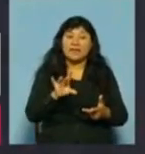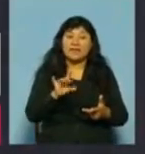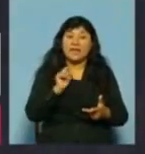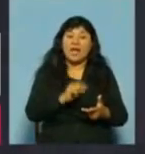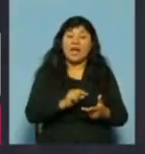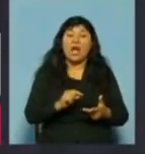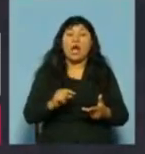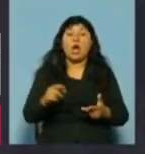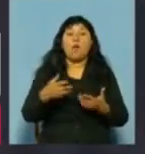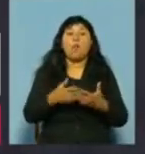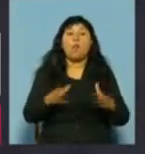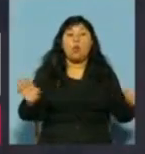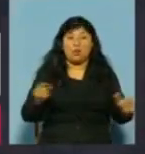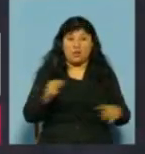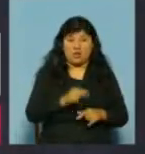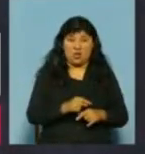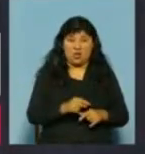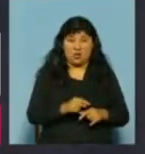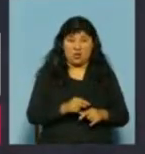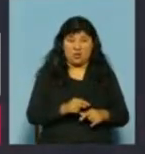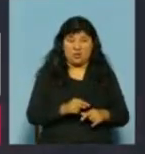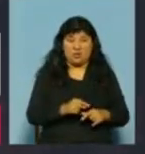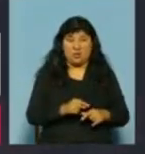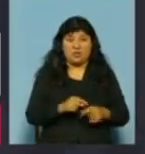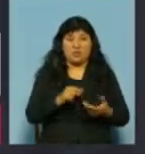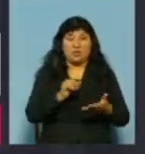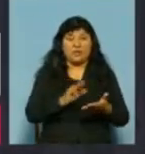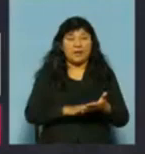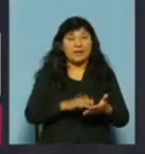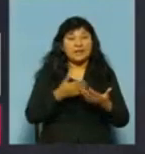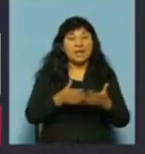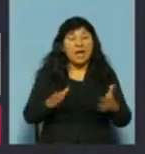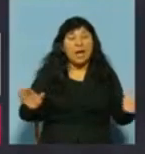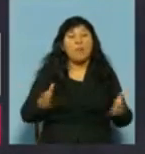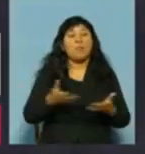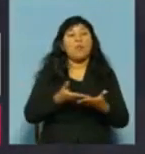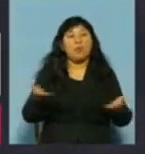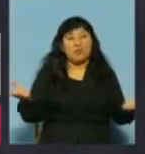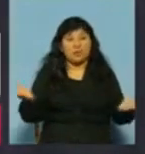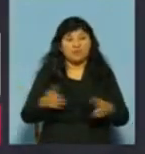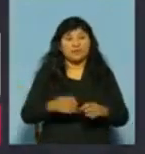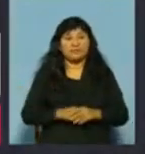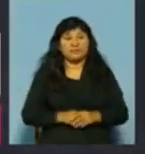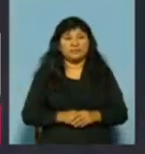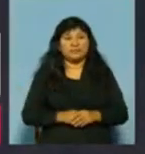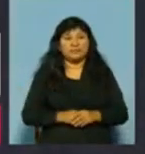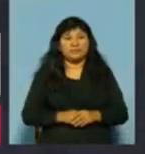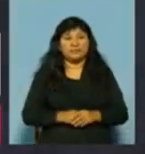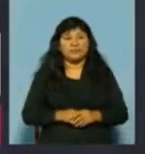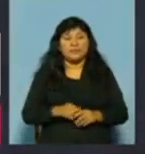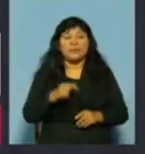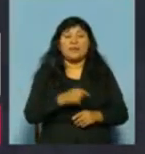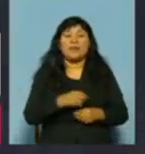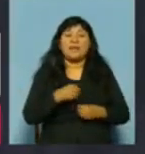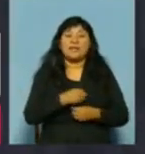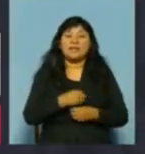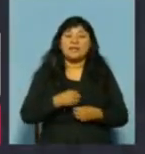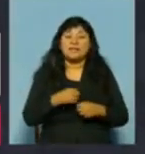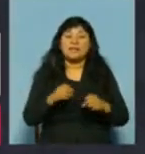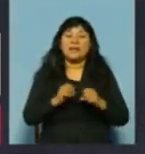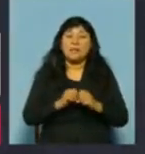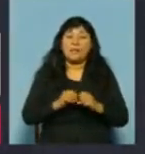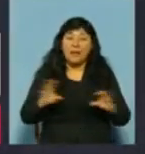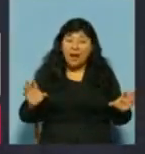lo que consta en la denuncia, lo que es un instrumento público. mal puede sentirse agraviada y mal